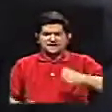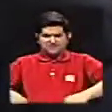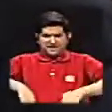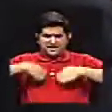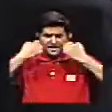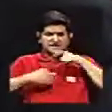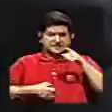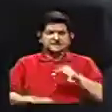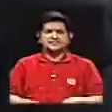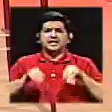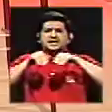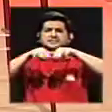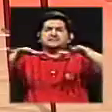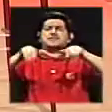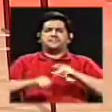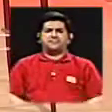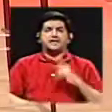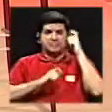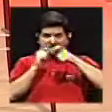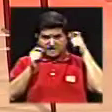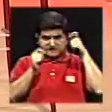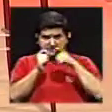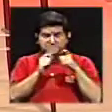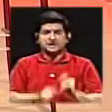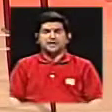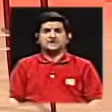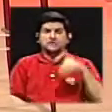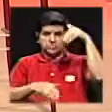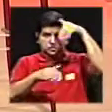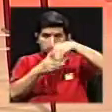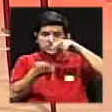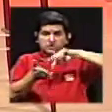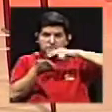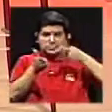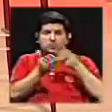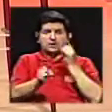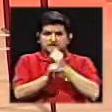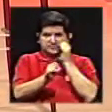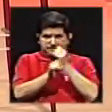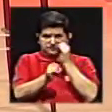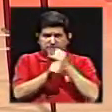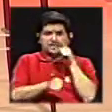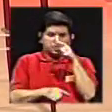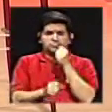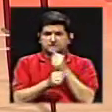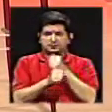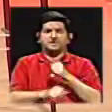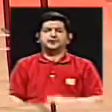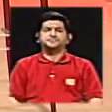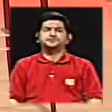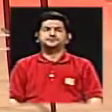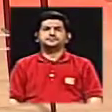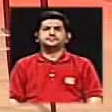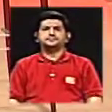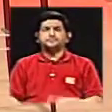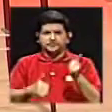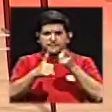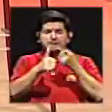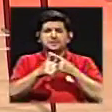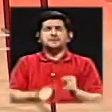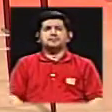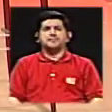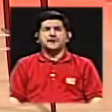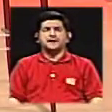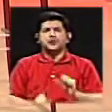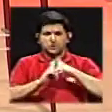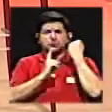existencia de estas redes, específicamente en el dentro de lo que es la institución en la que usted trabaja? Bueno, concordar primero que nada que es